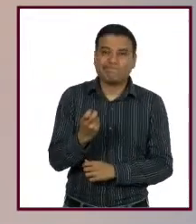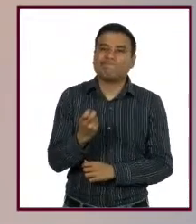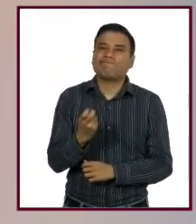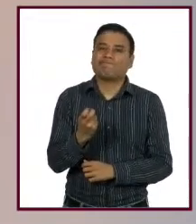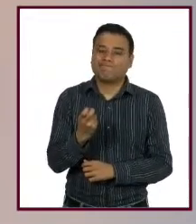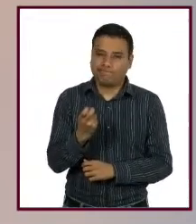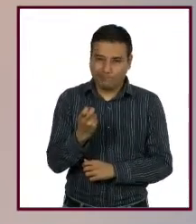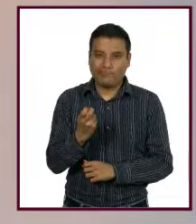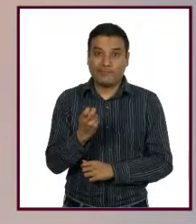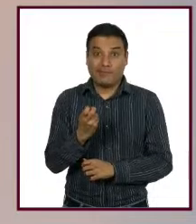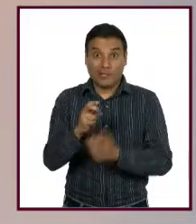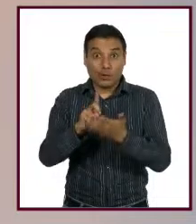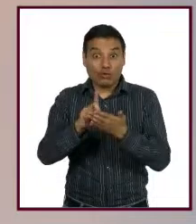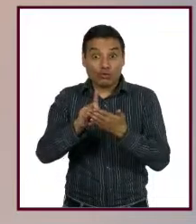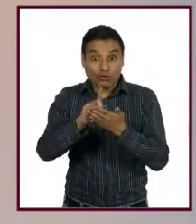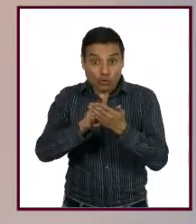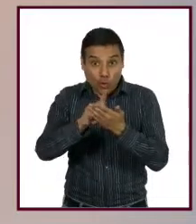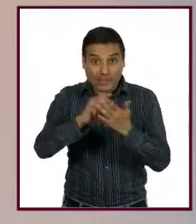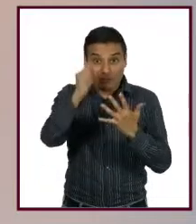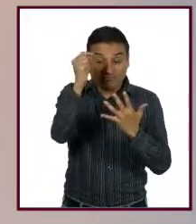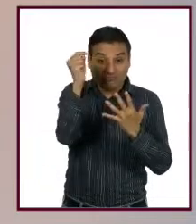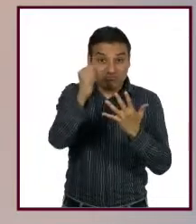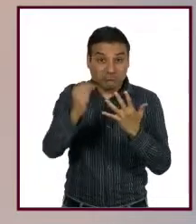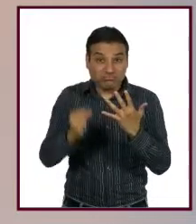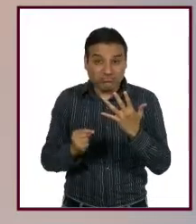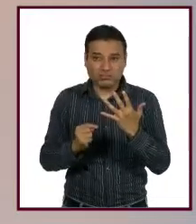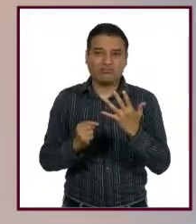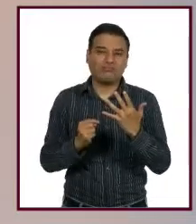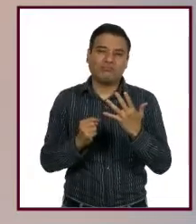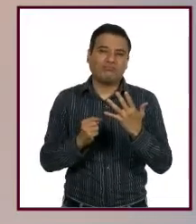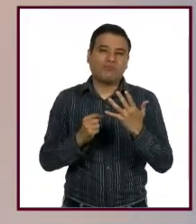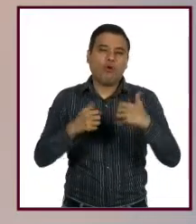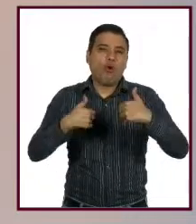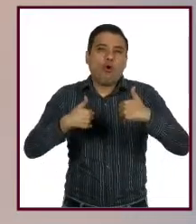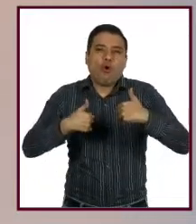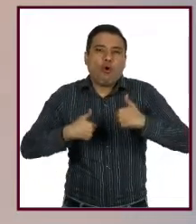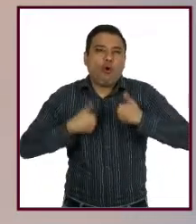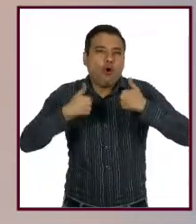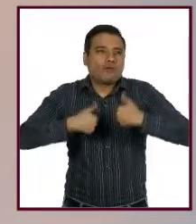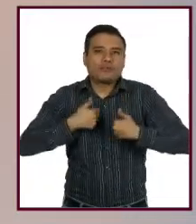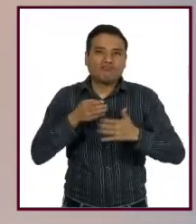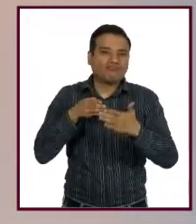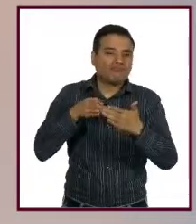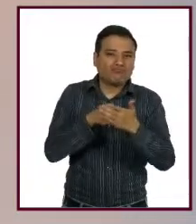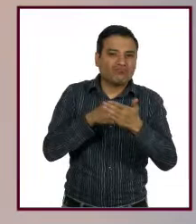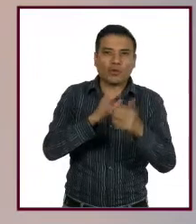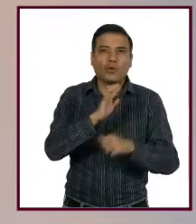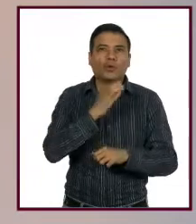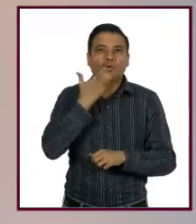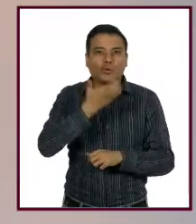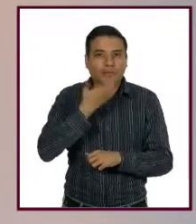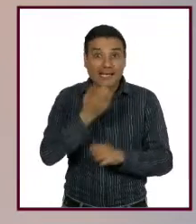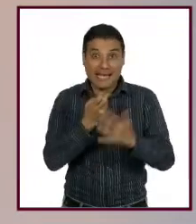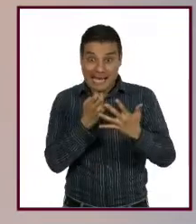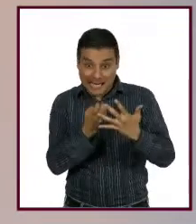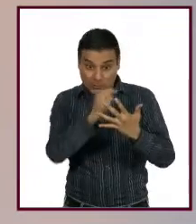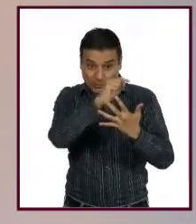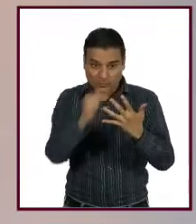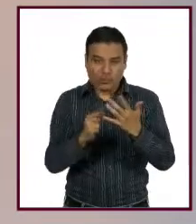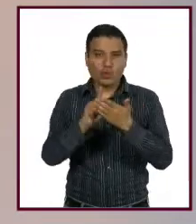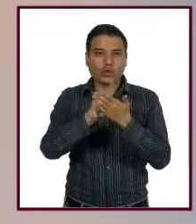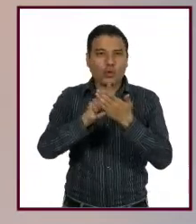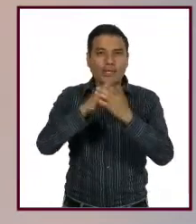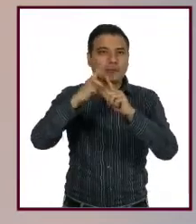sustancia que tenga mucha proclividad para el abuso. ¿Por qué? Porque es diversa, es ubicua y está en todas